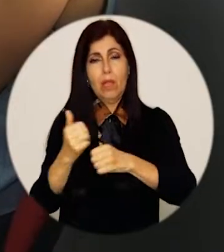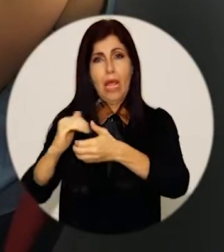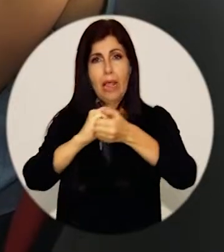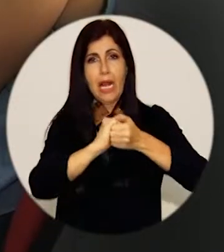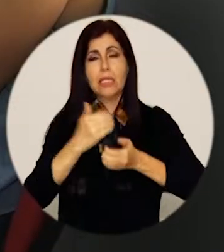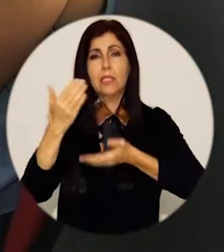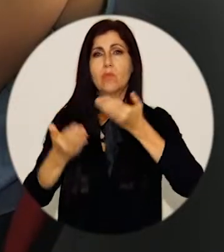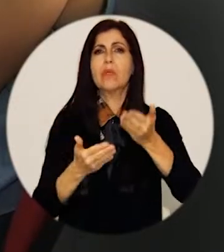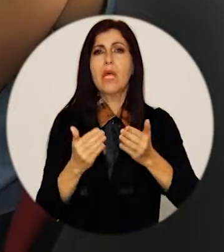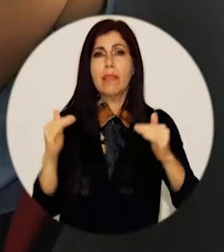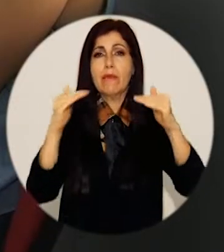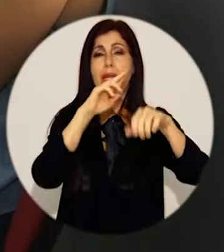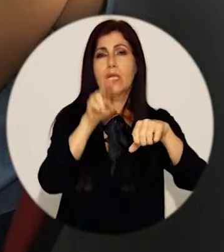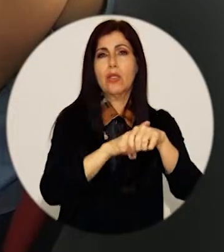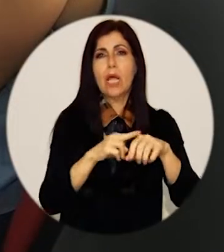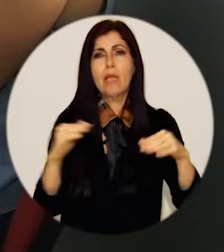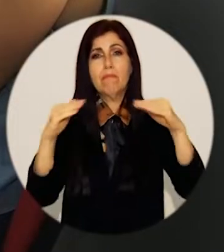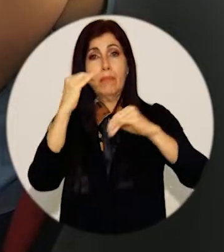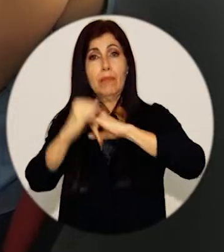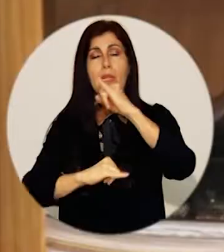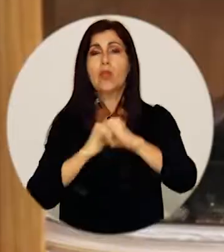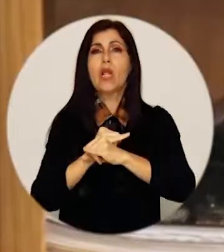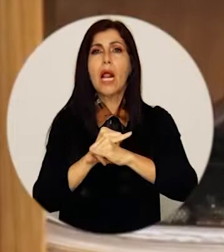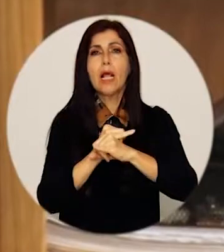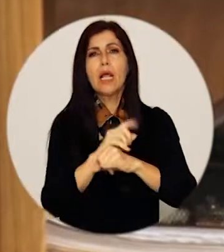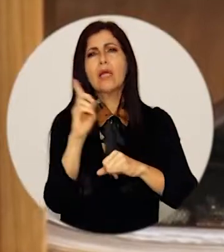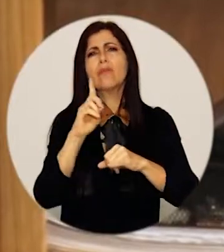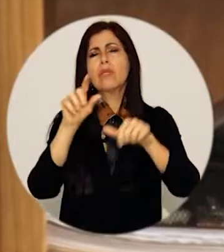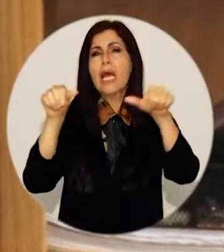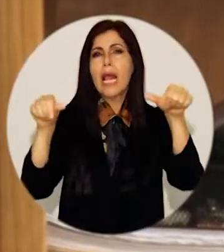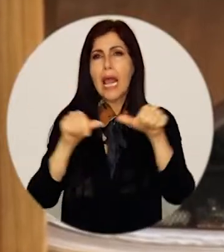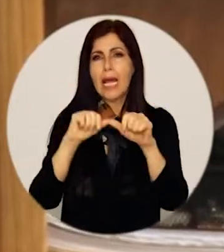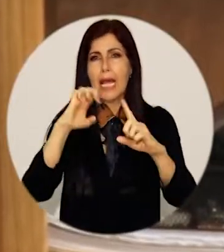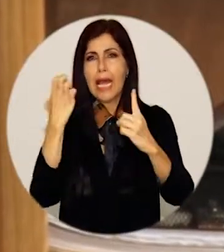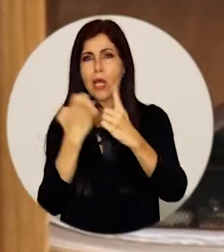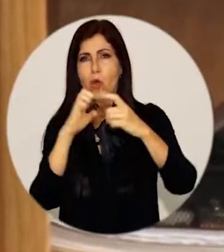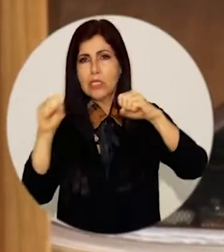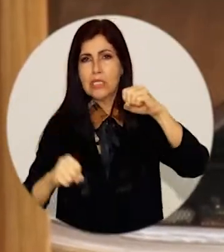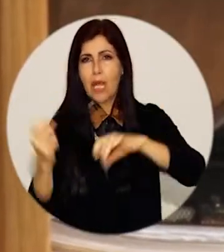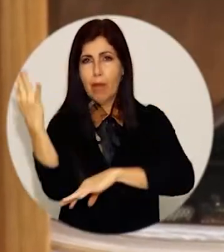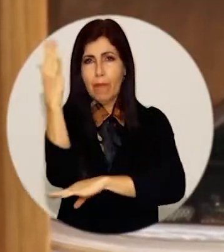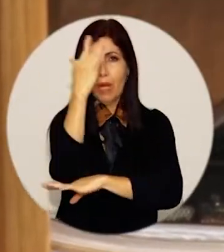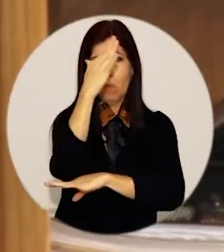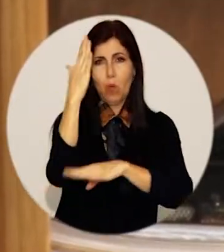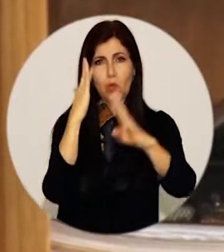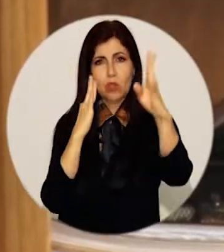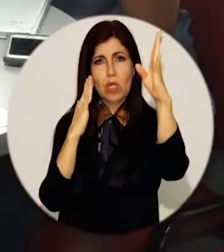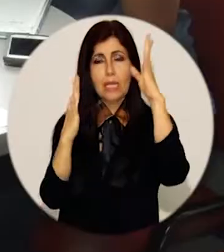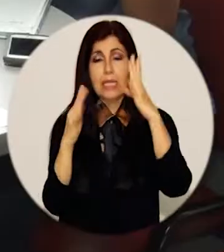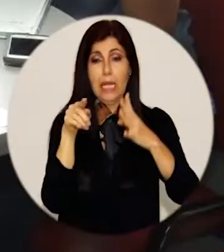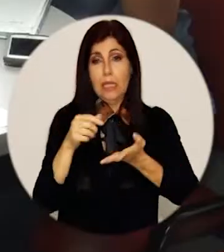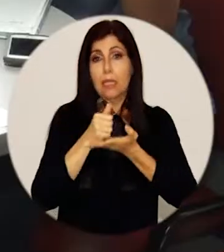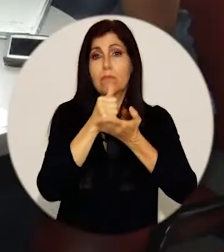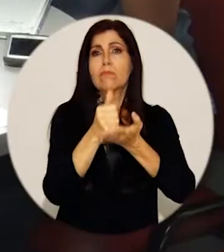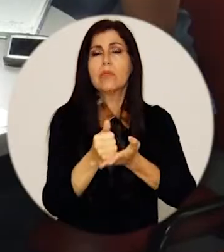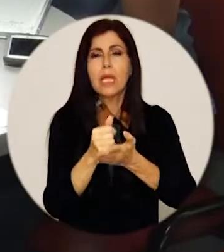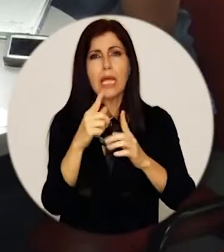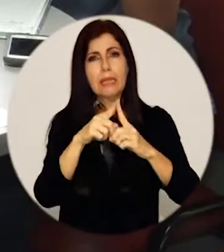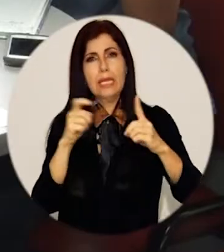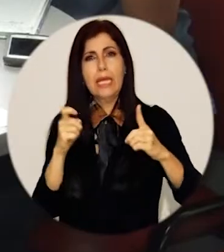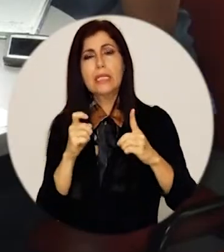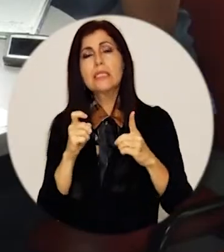Se han establecido alianzas de cooperación tanto a nivel nacional como internacional en el área de ecosistemas boscosos.